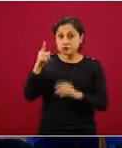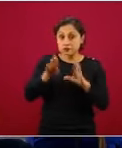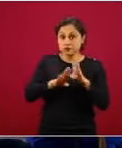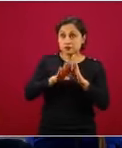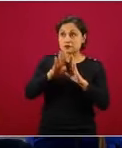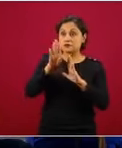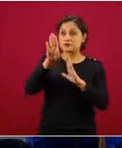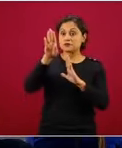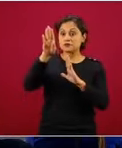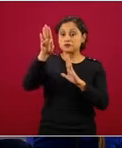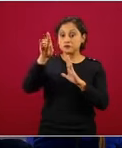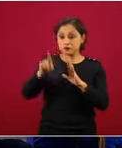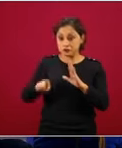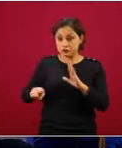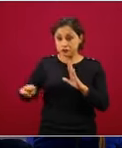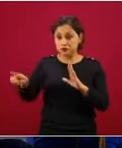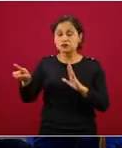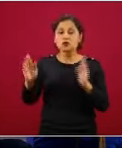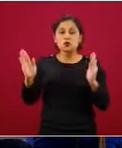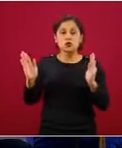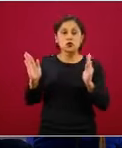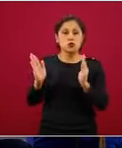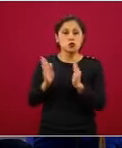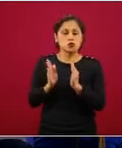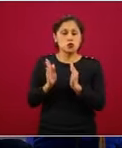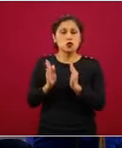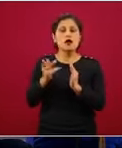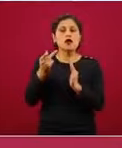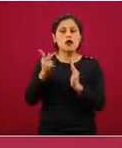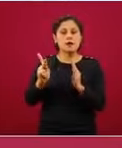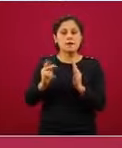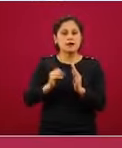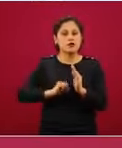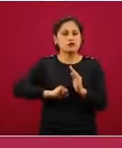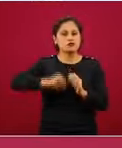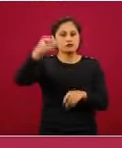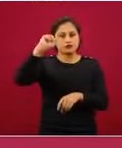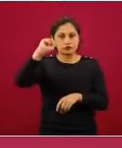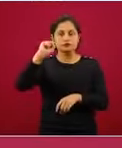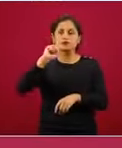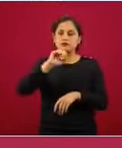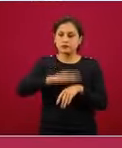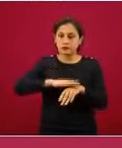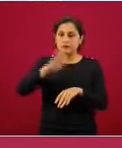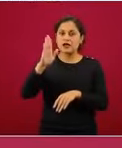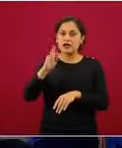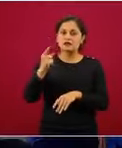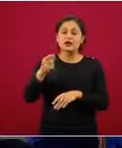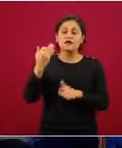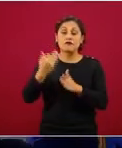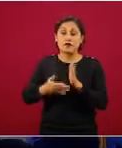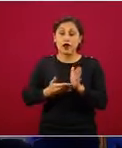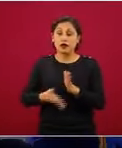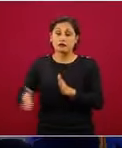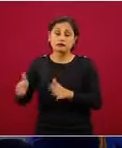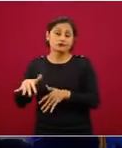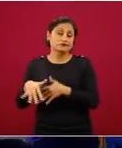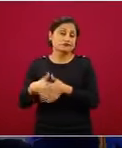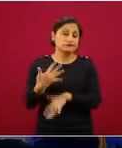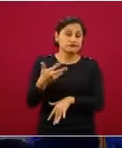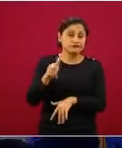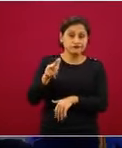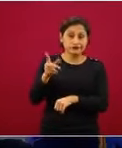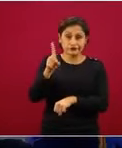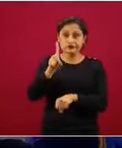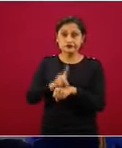ese patrón, es una curva más corta, pero más intensa y está todavía a varios días, por lo menos 15 o 18,